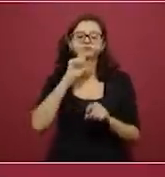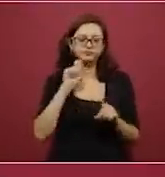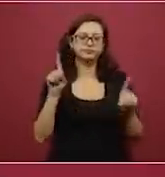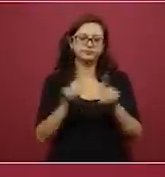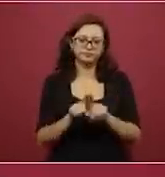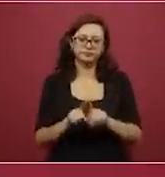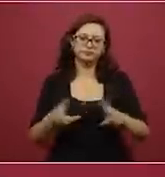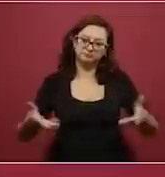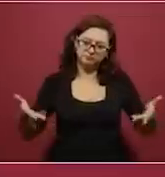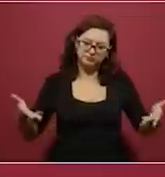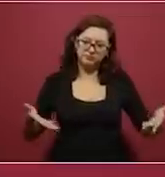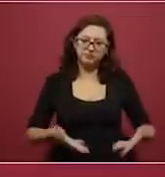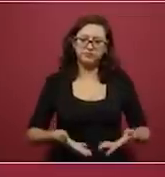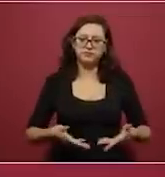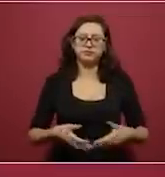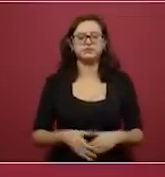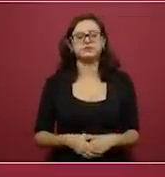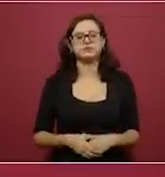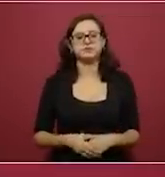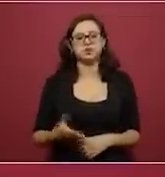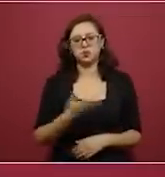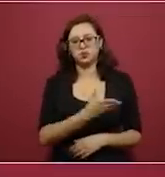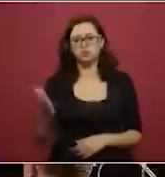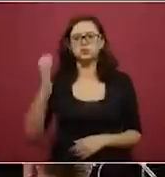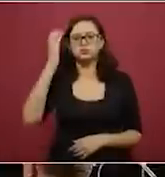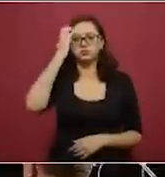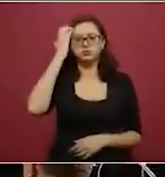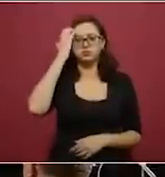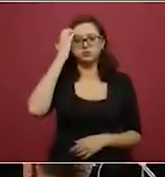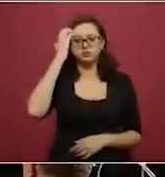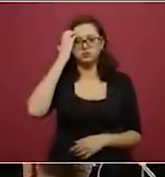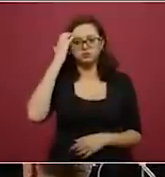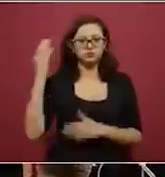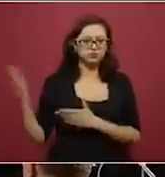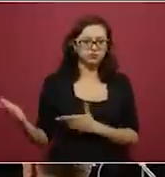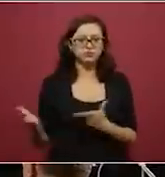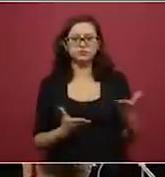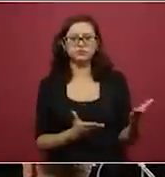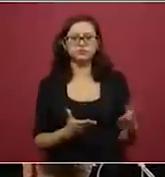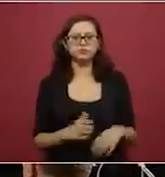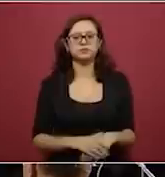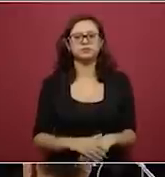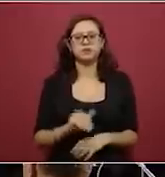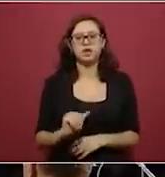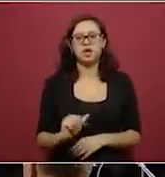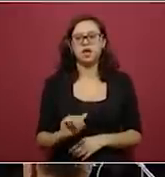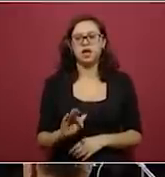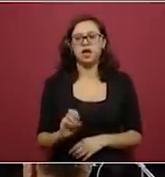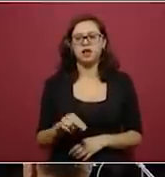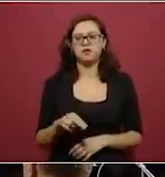se presente ante ustedes entonces le damos la palabra alfonso